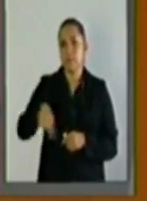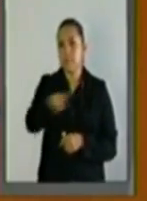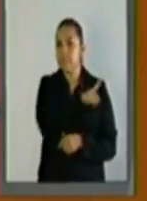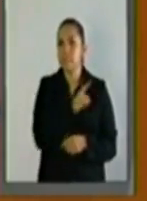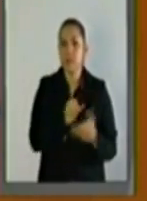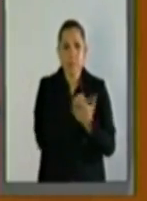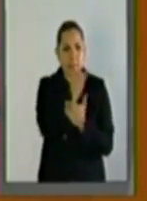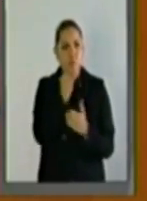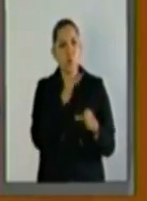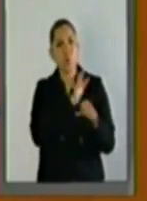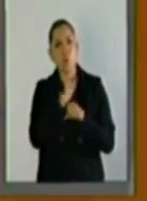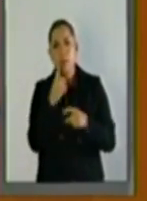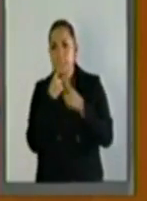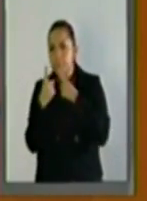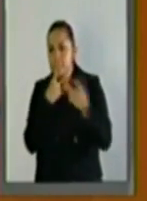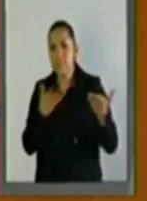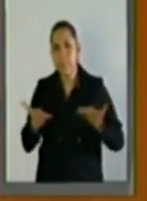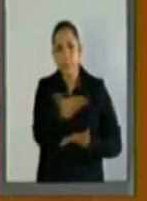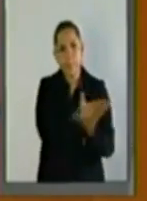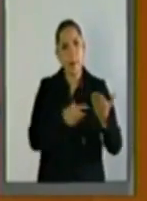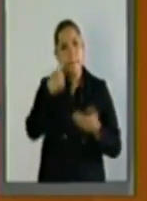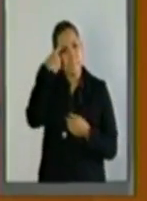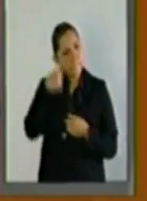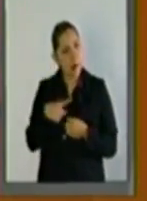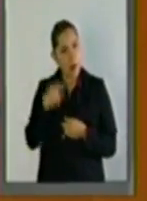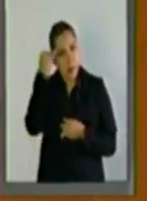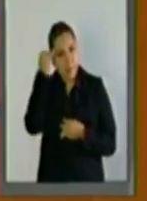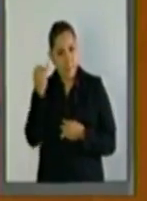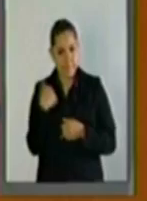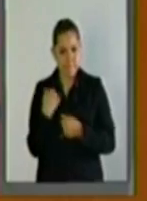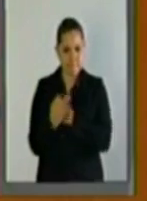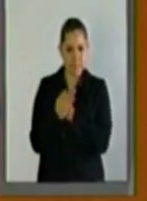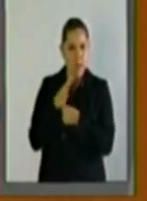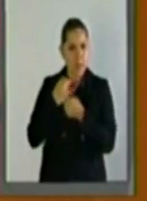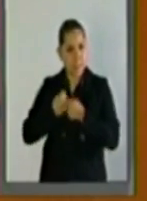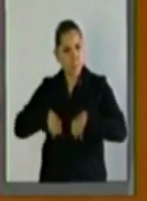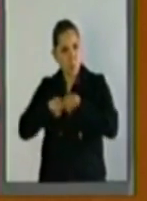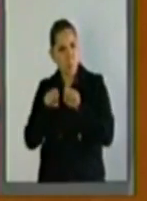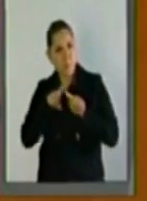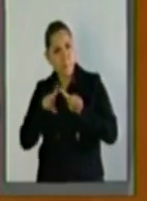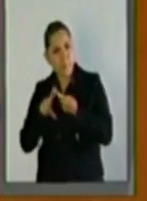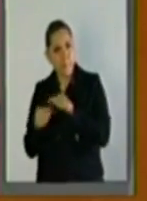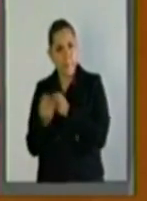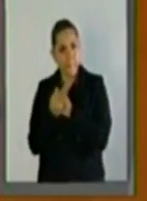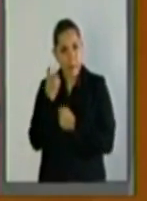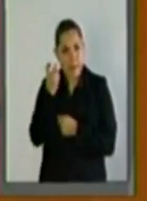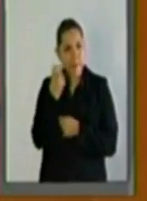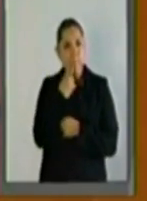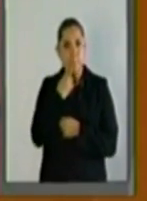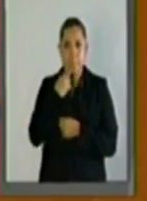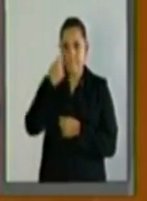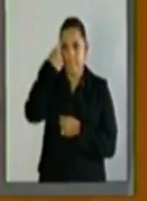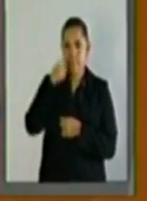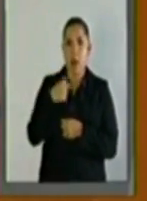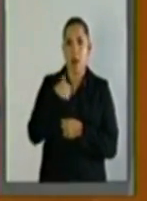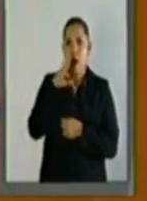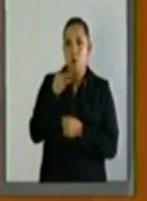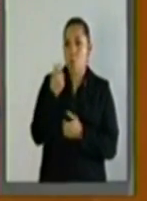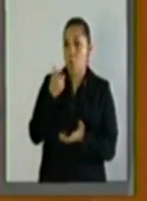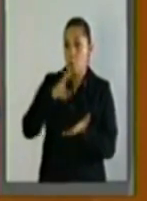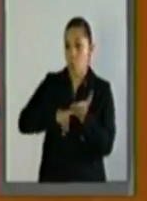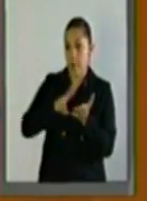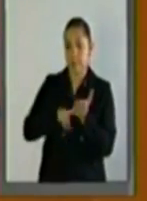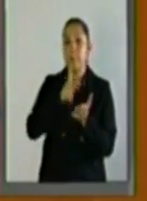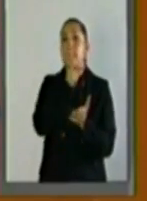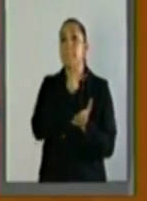República de comprar oportunamente las coberturas, es lo que nos ha permitido que no se desplome tanto el precio